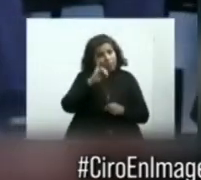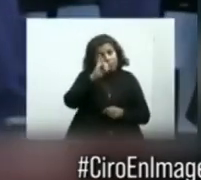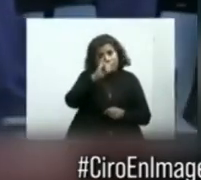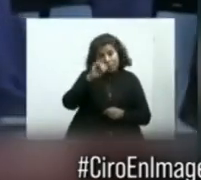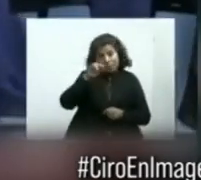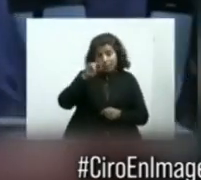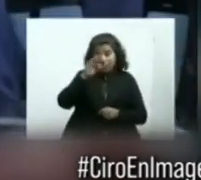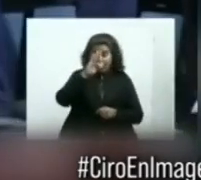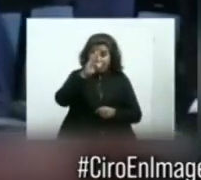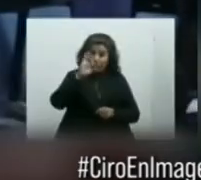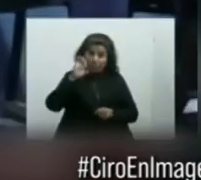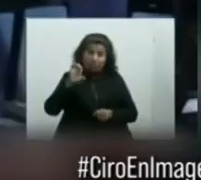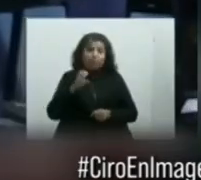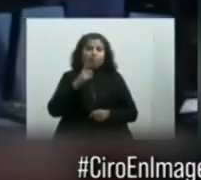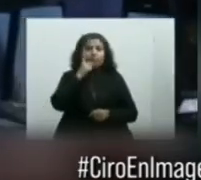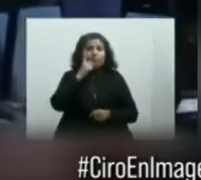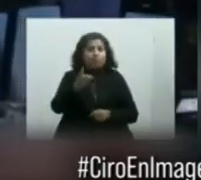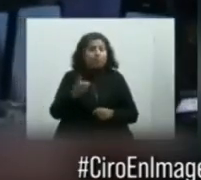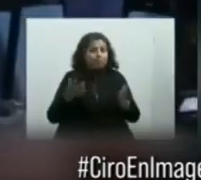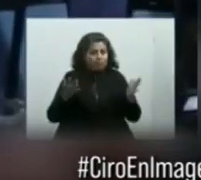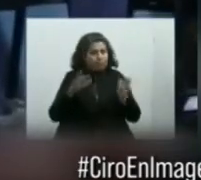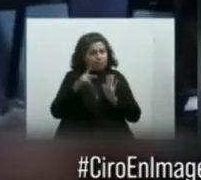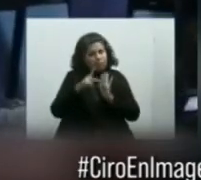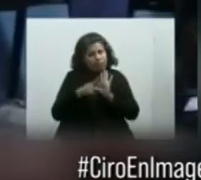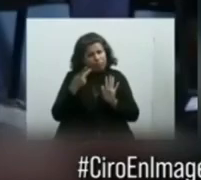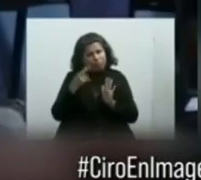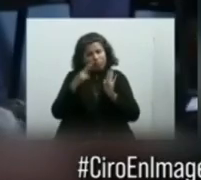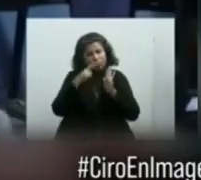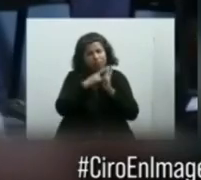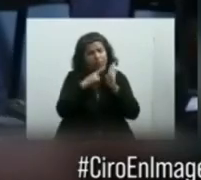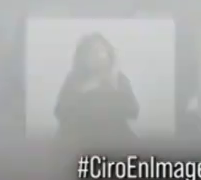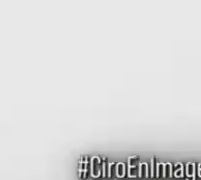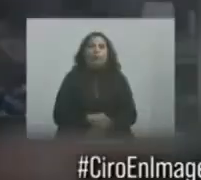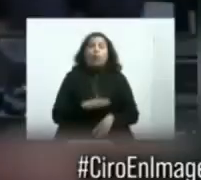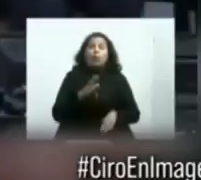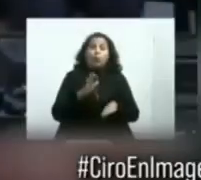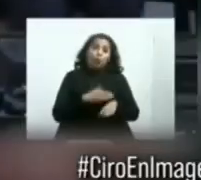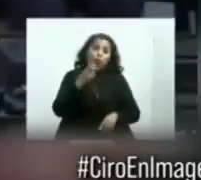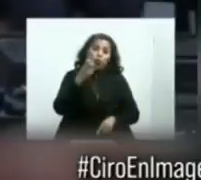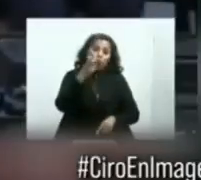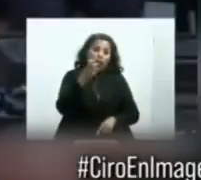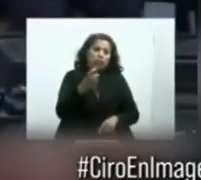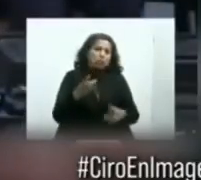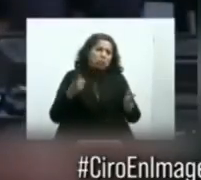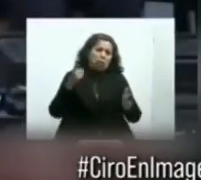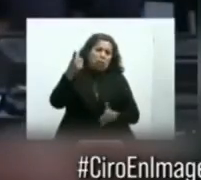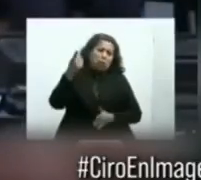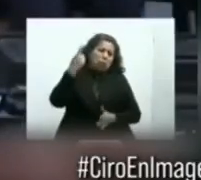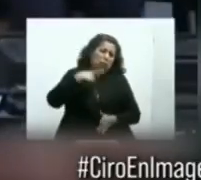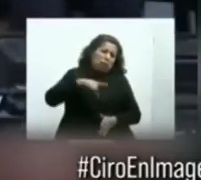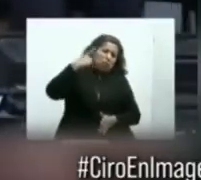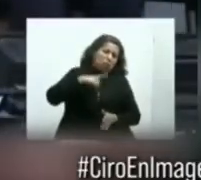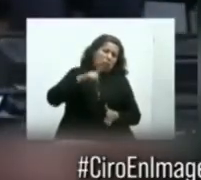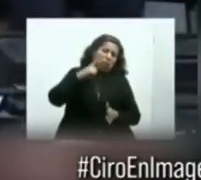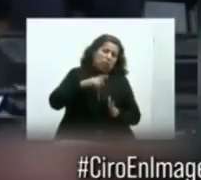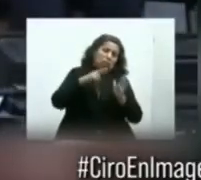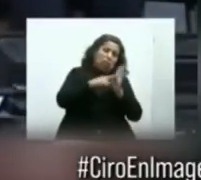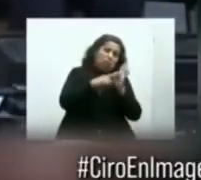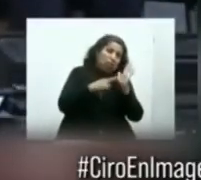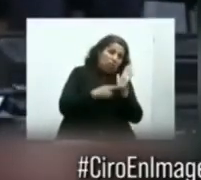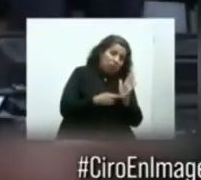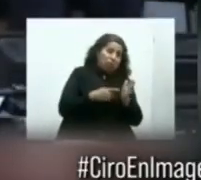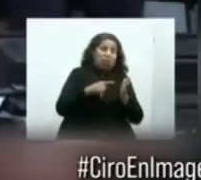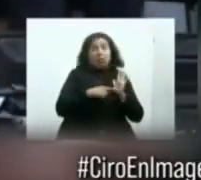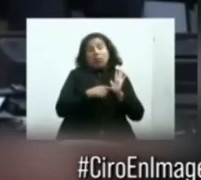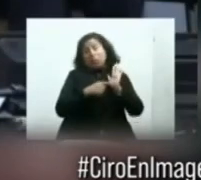acaba de poner otras medidas precautorias, le dice. Pueden ponernos medidas